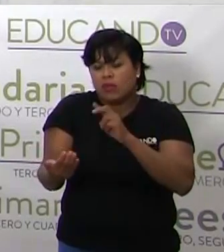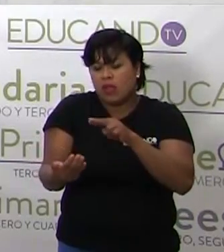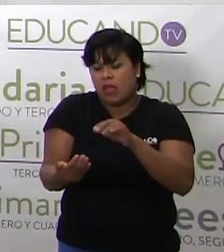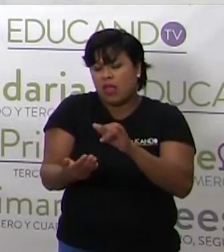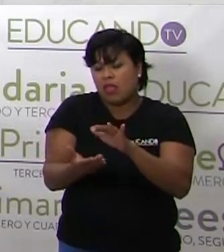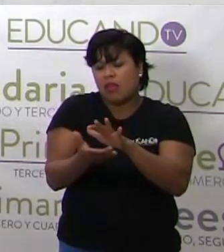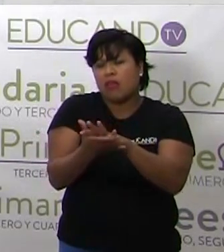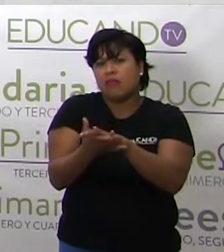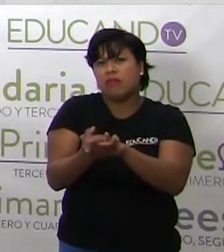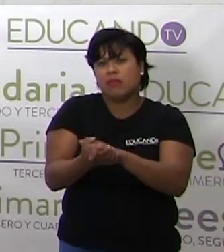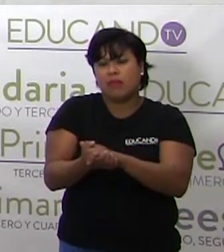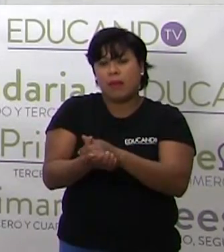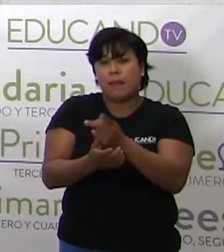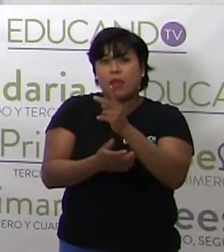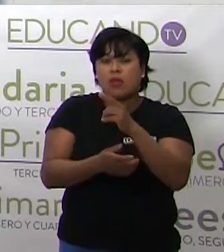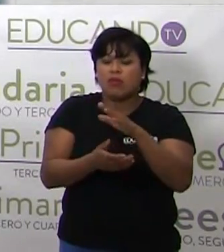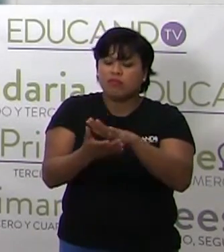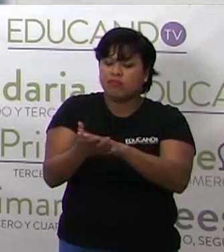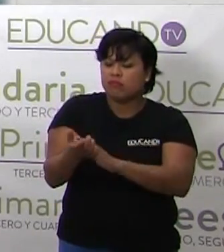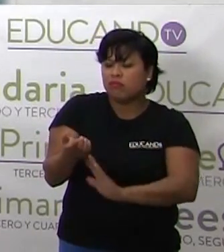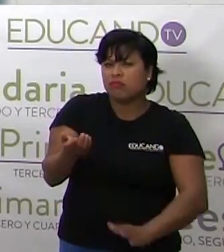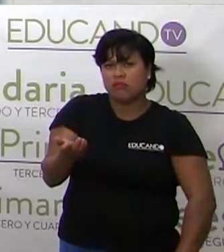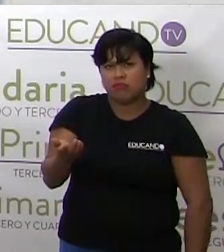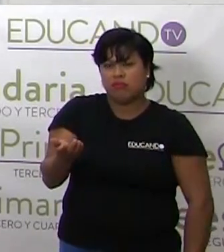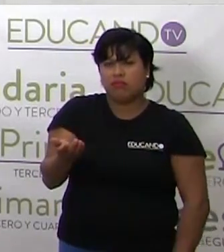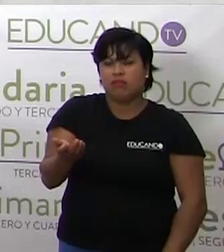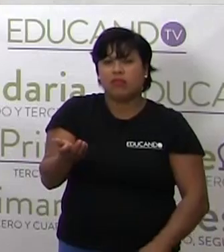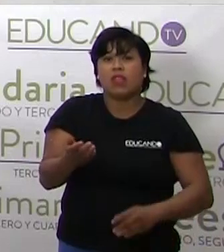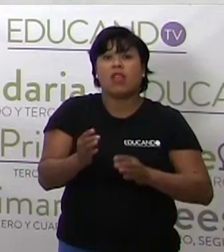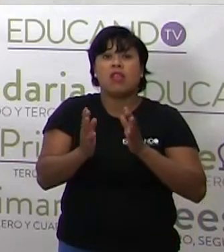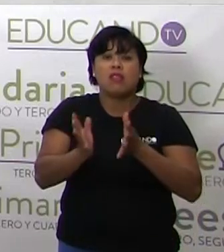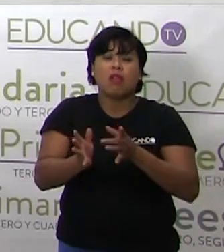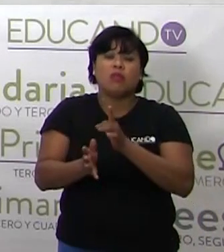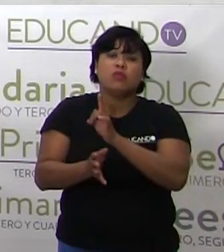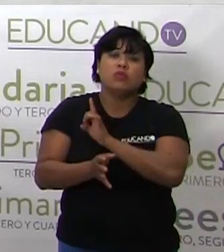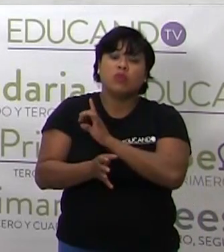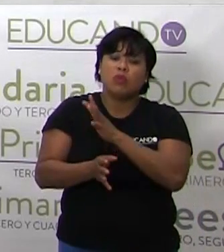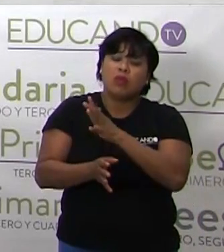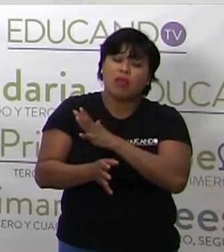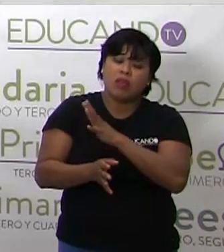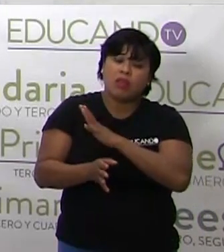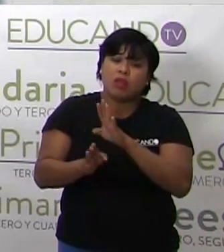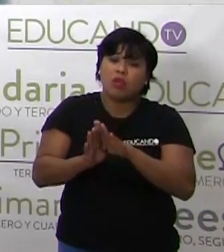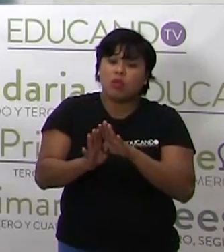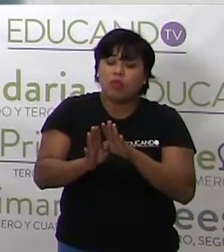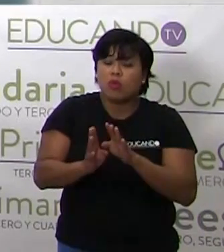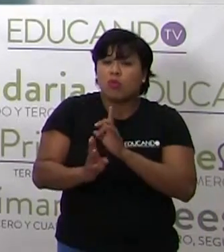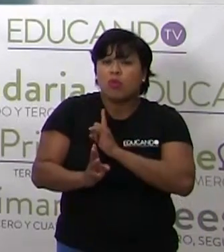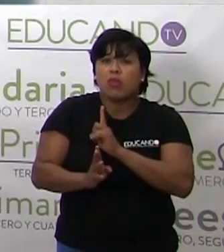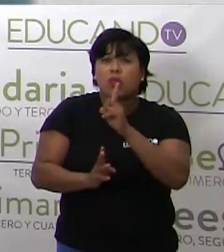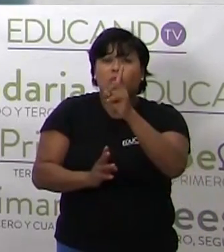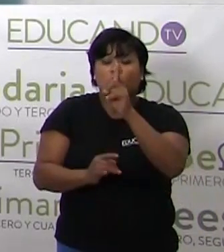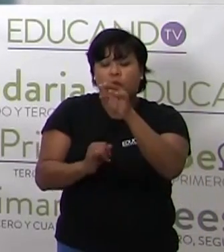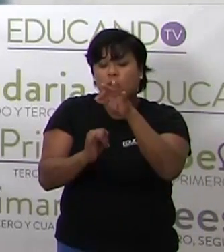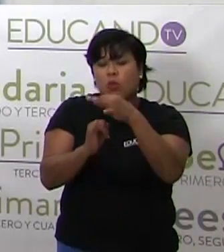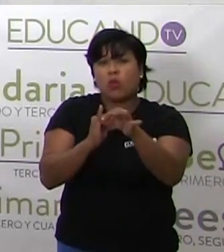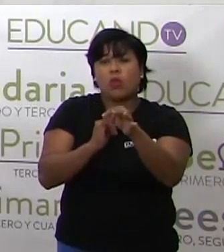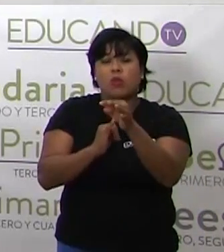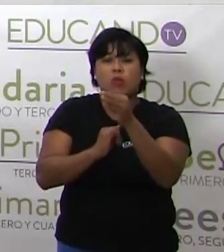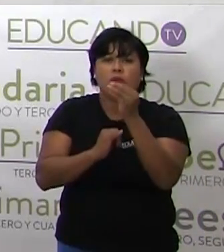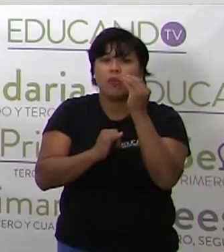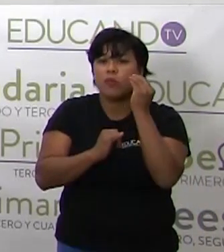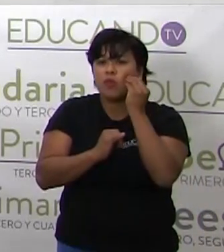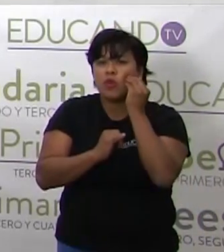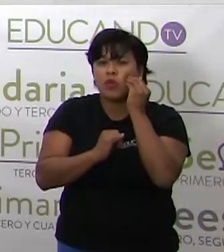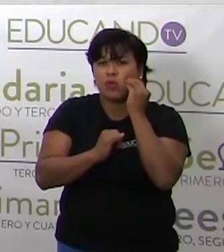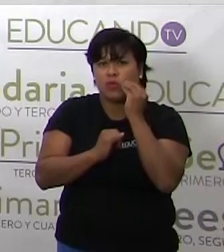Ana, pero pronto se desvaneció. Ya solo alcanzó a darle un último beso en